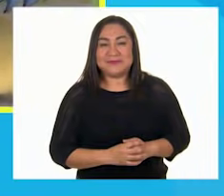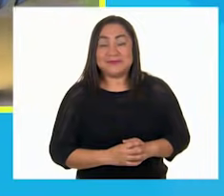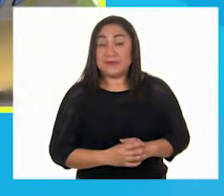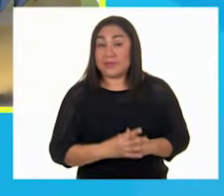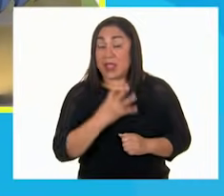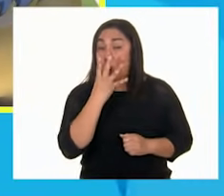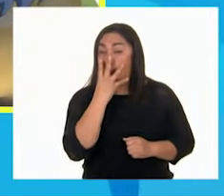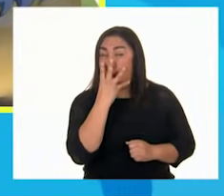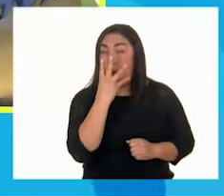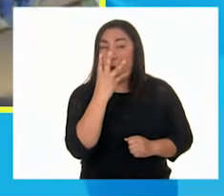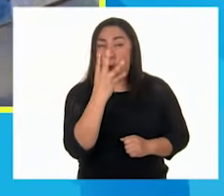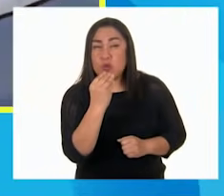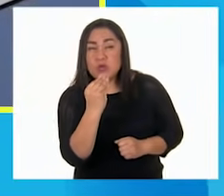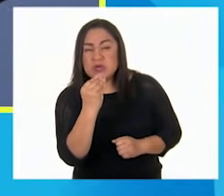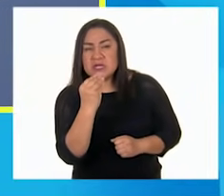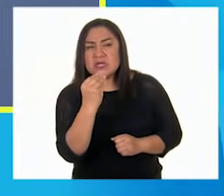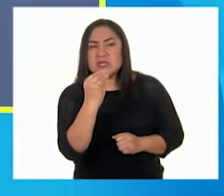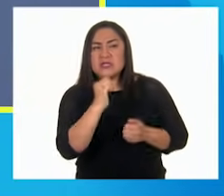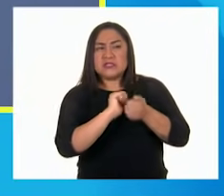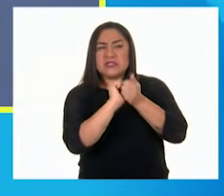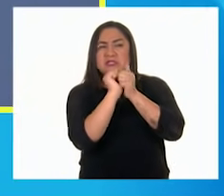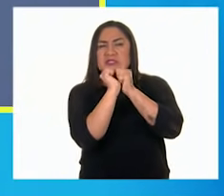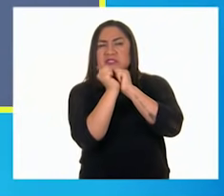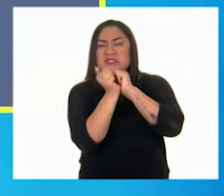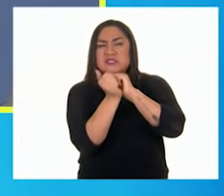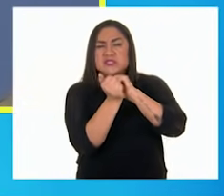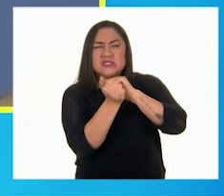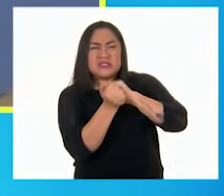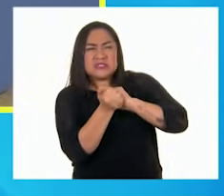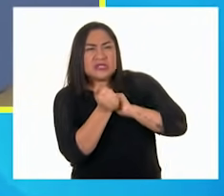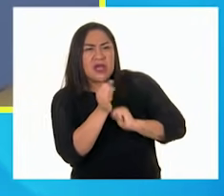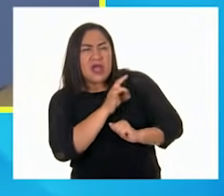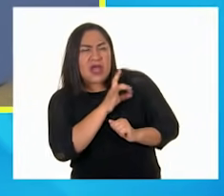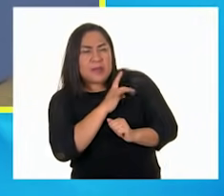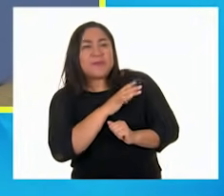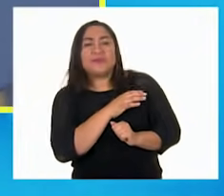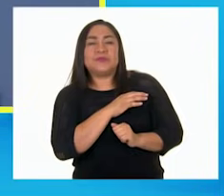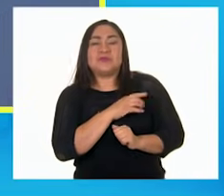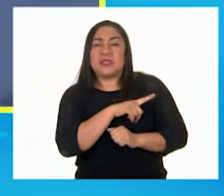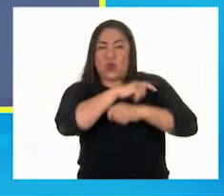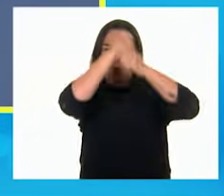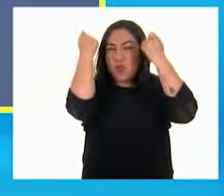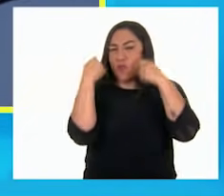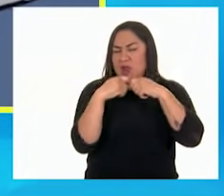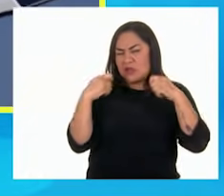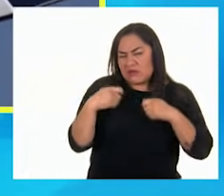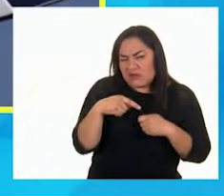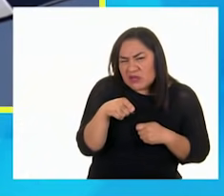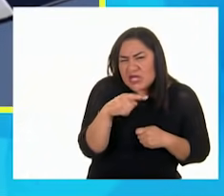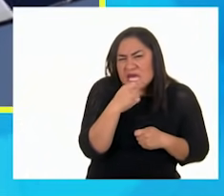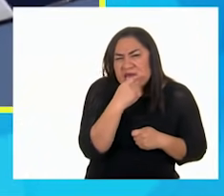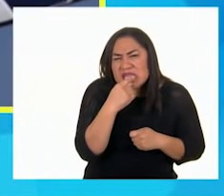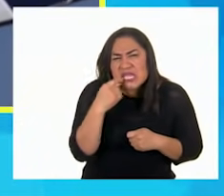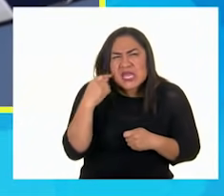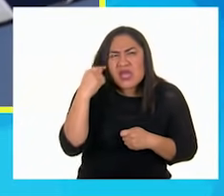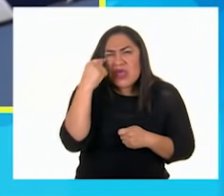El lobo infunde pavor. ¿Qué dientes tan grandes tienes? Son para comerte